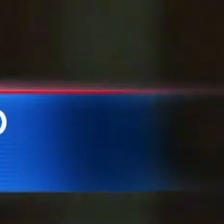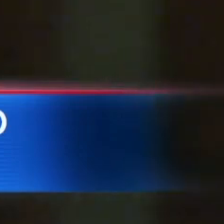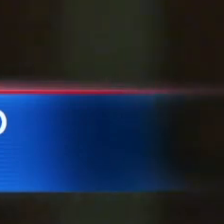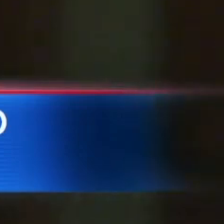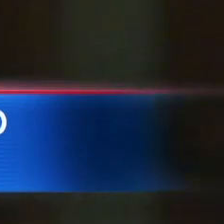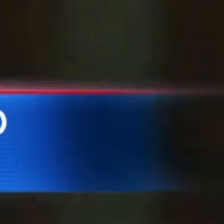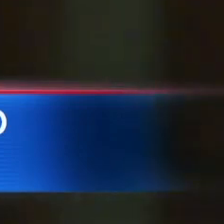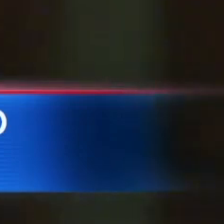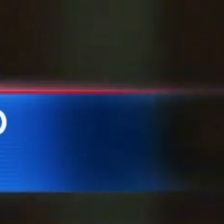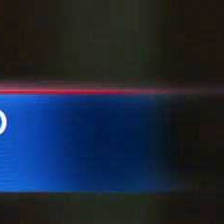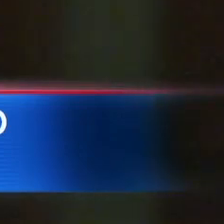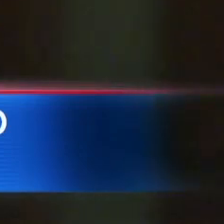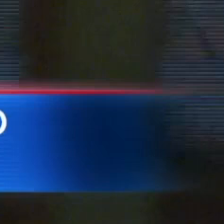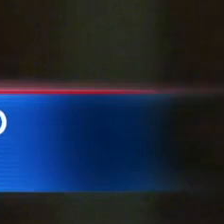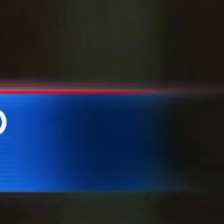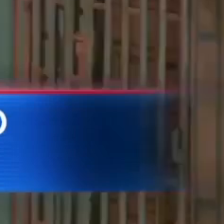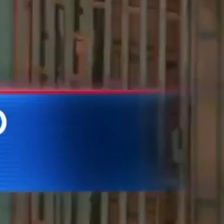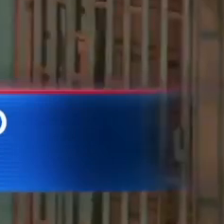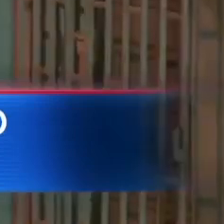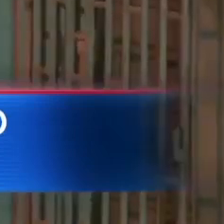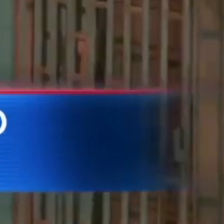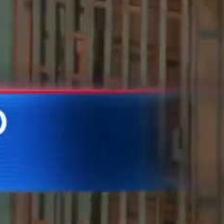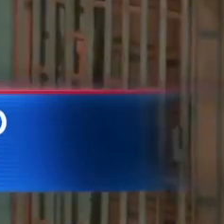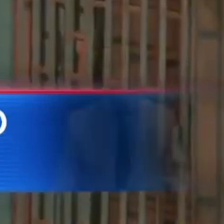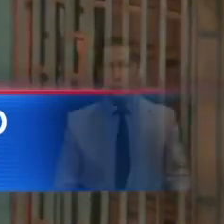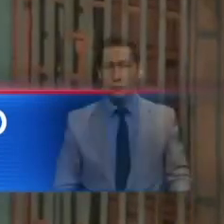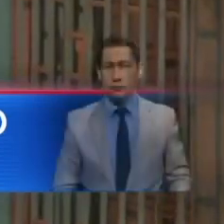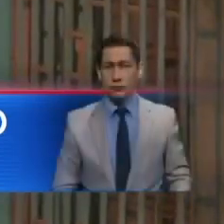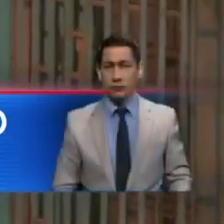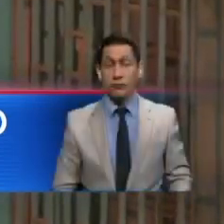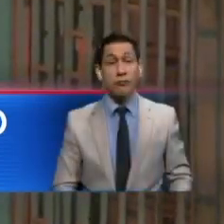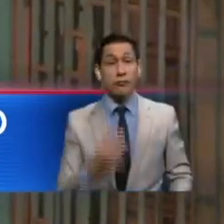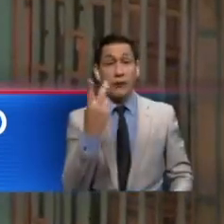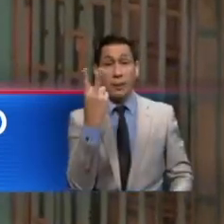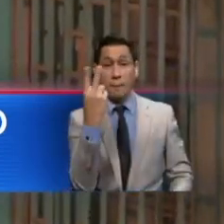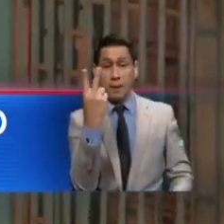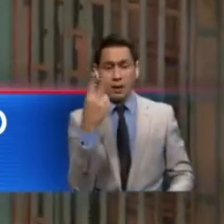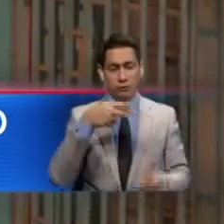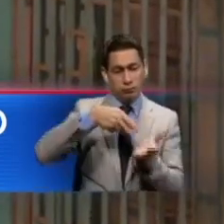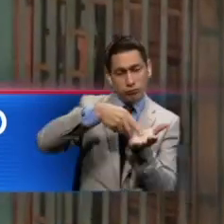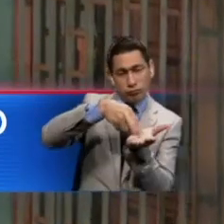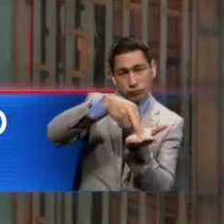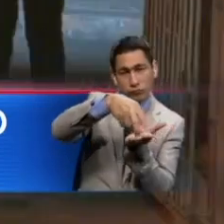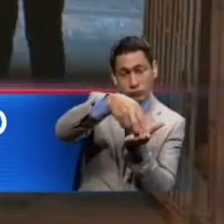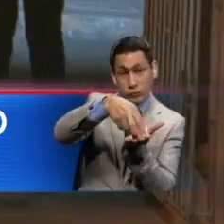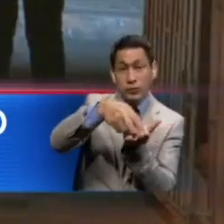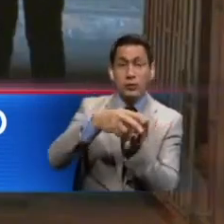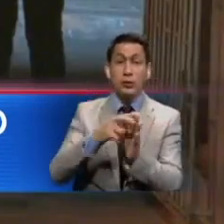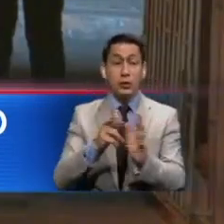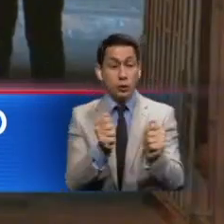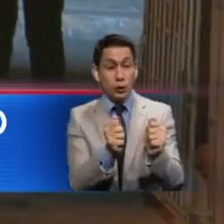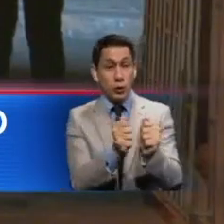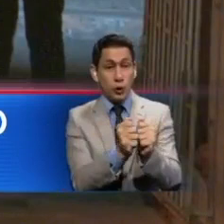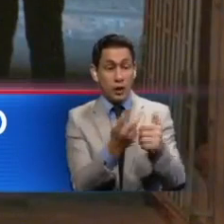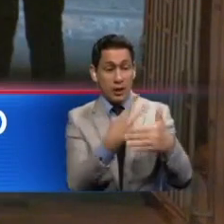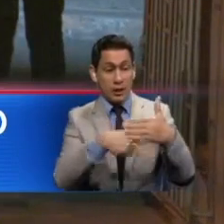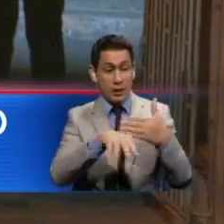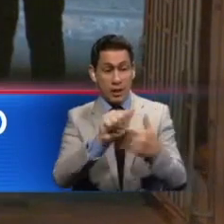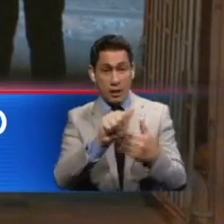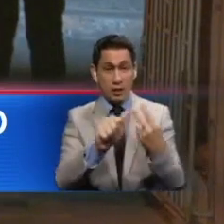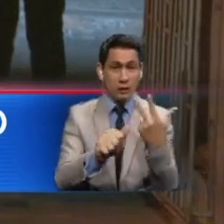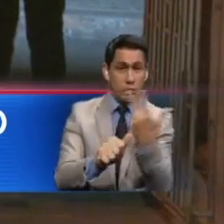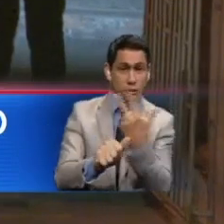quienes dispararon en más de diez ocasiones contra una pareja que caminaba por el lugar junto a su pequeña hija